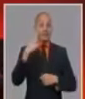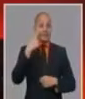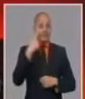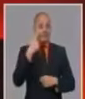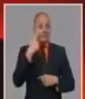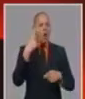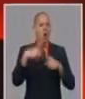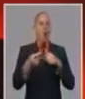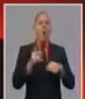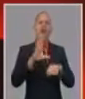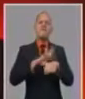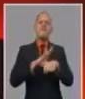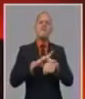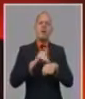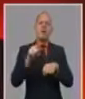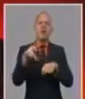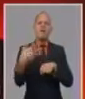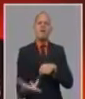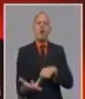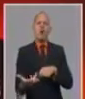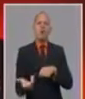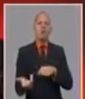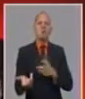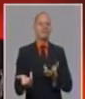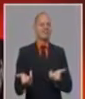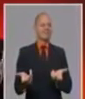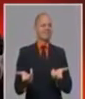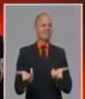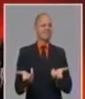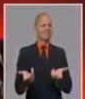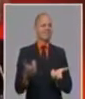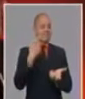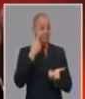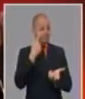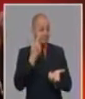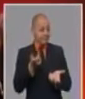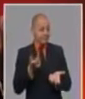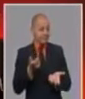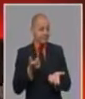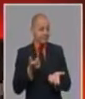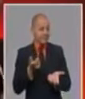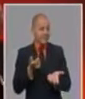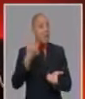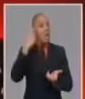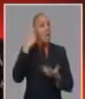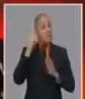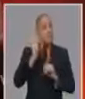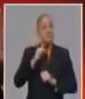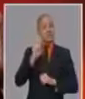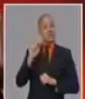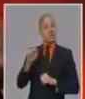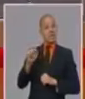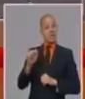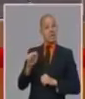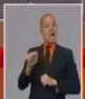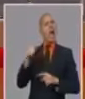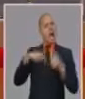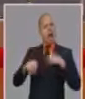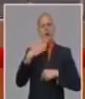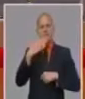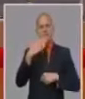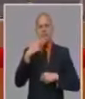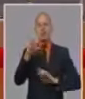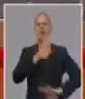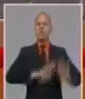otras infecciones más deprimidas. Por tanto, aunque el paciente tenga un mayor título de respuesta frente al virus, queda